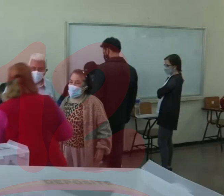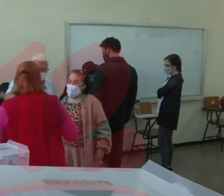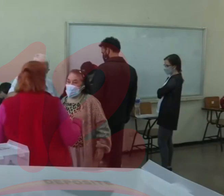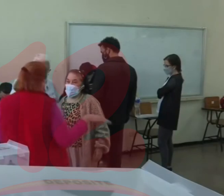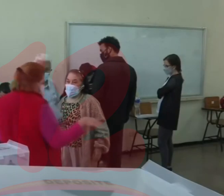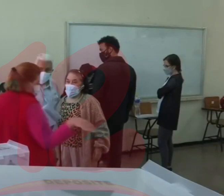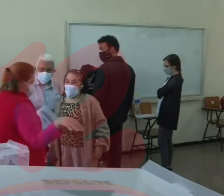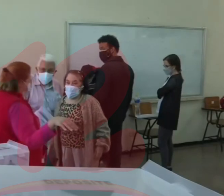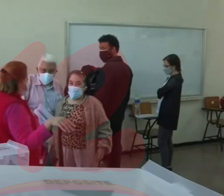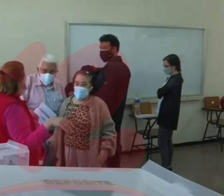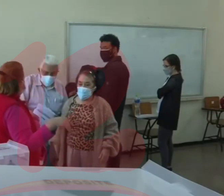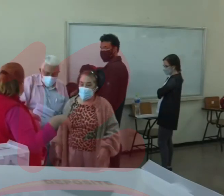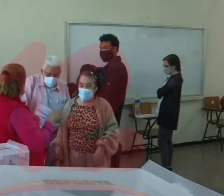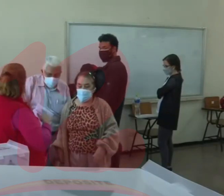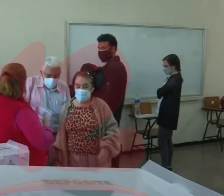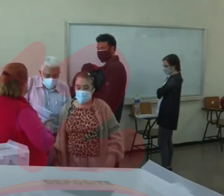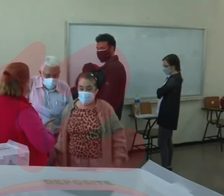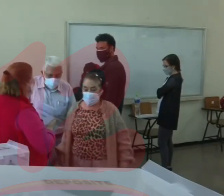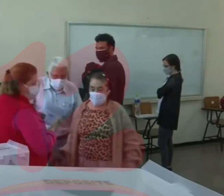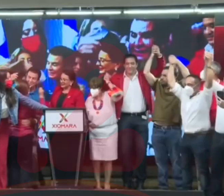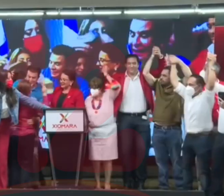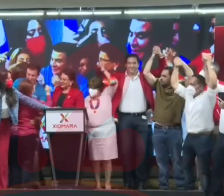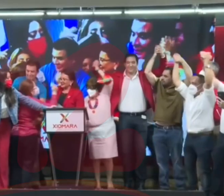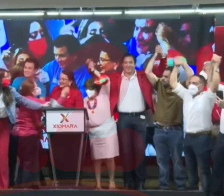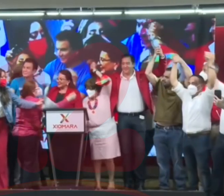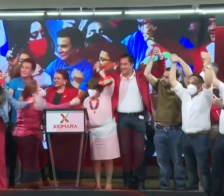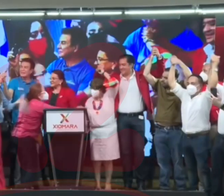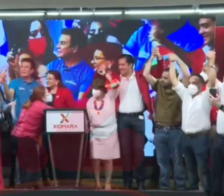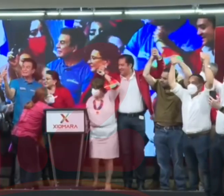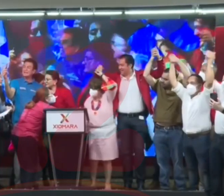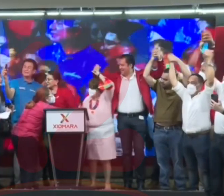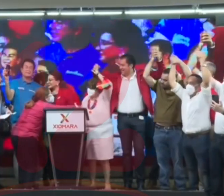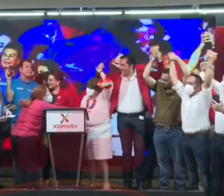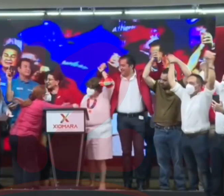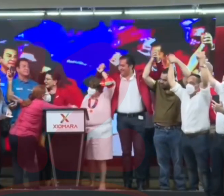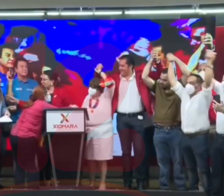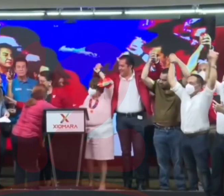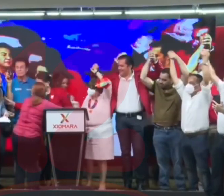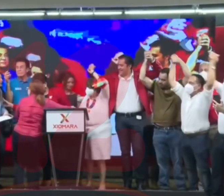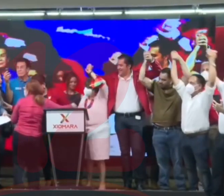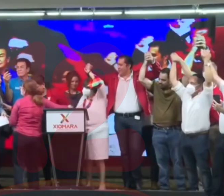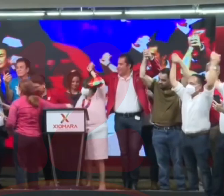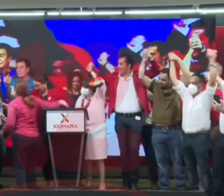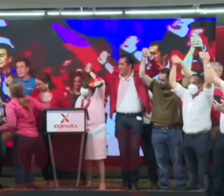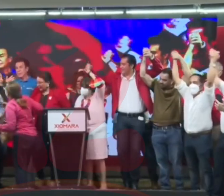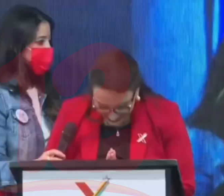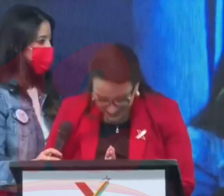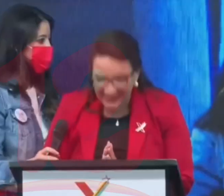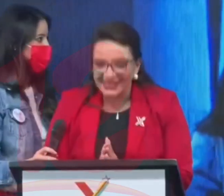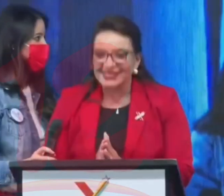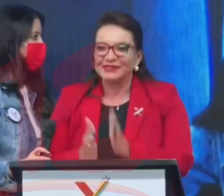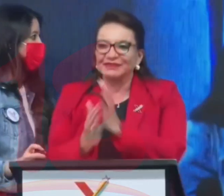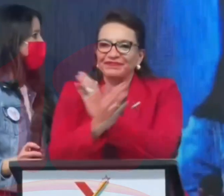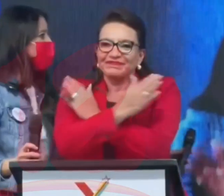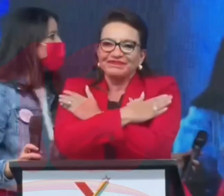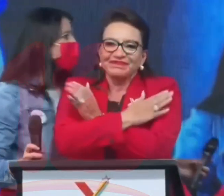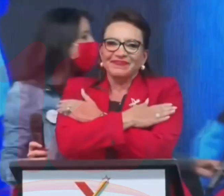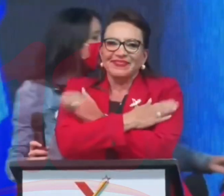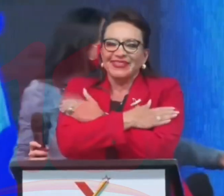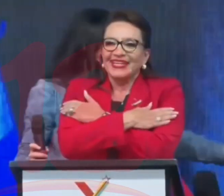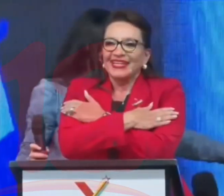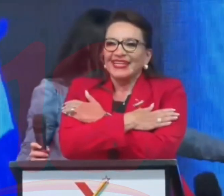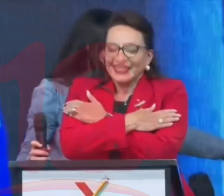a los distintos sectores sociales a trabajar en un gobierno de reconciliación y atender los problemas en un país donde